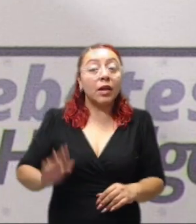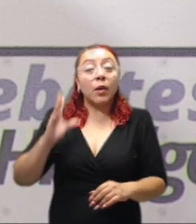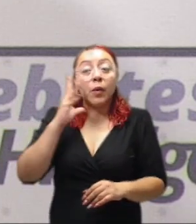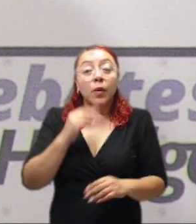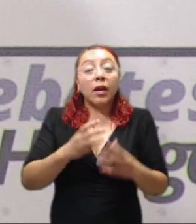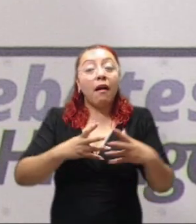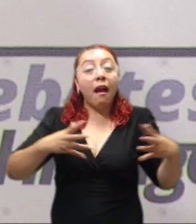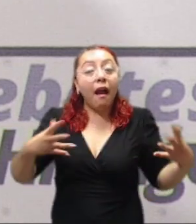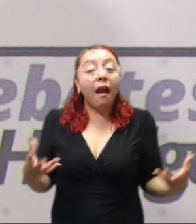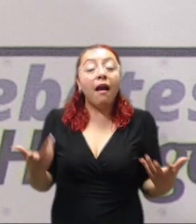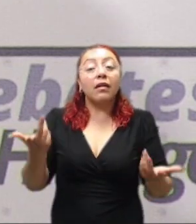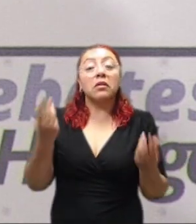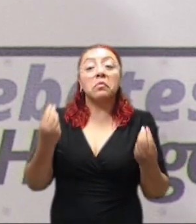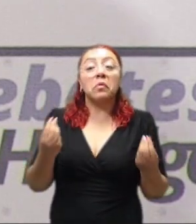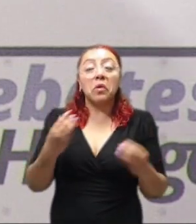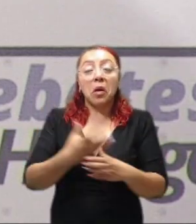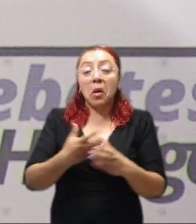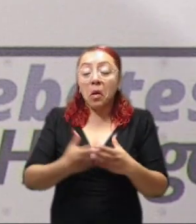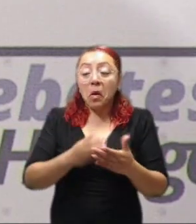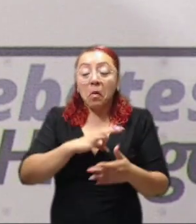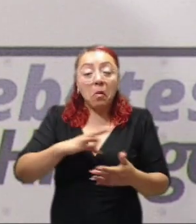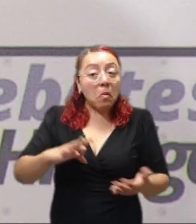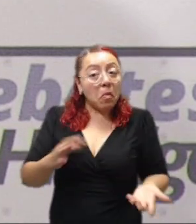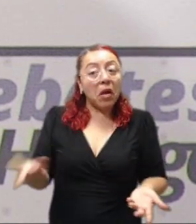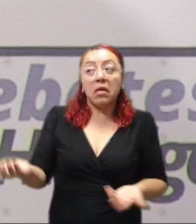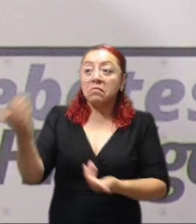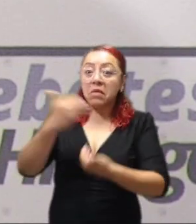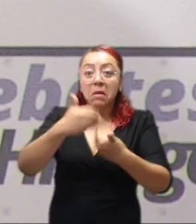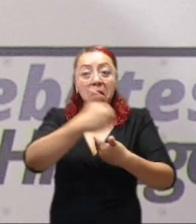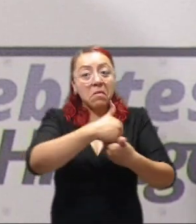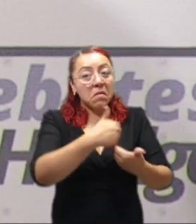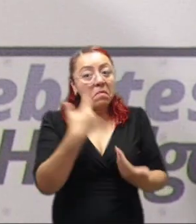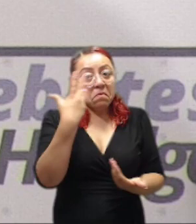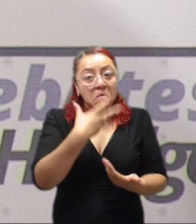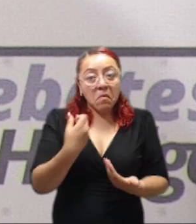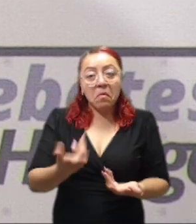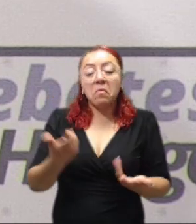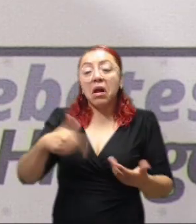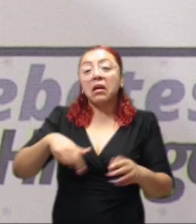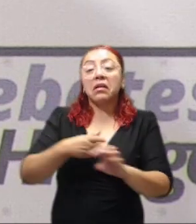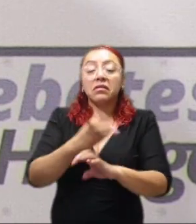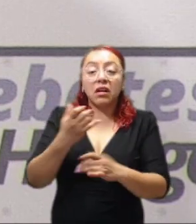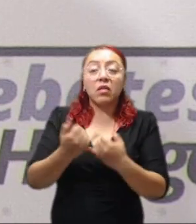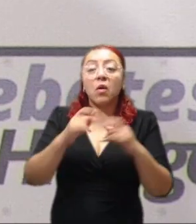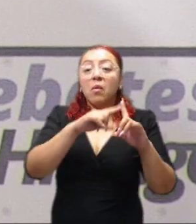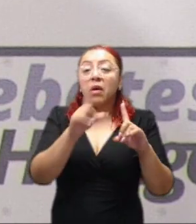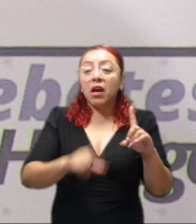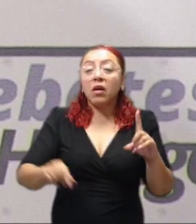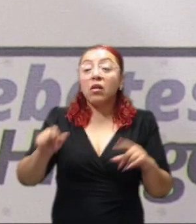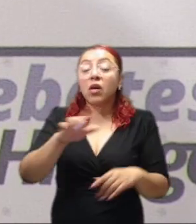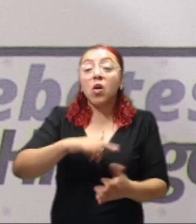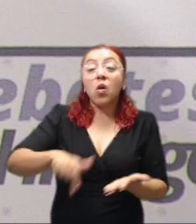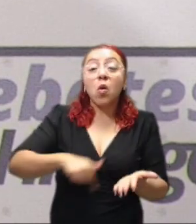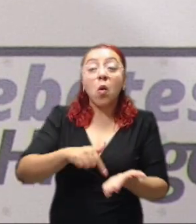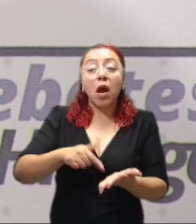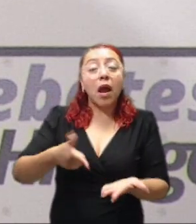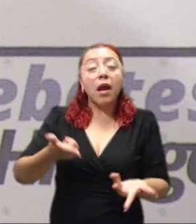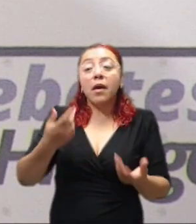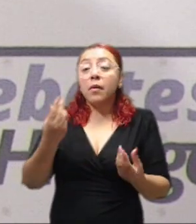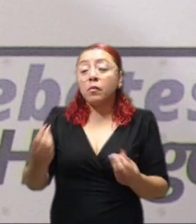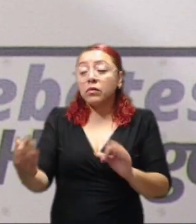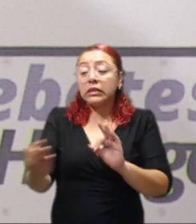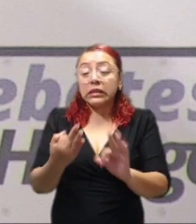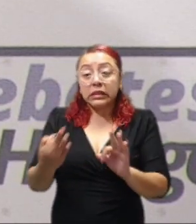muchísimas cosas que ofrecer al estado y a toda la república estamos en un punto bien importante de tránsito y vamos a